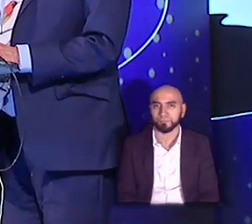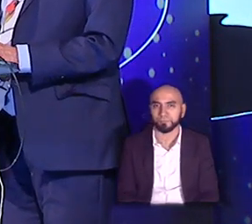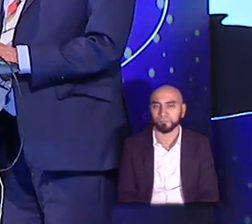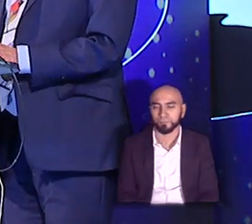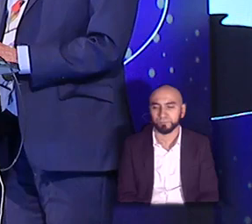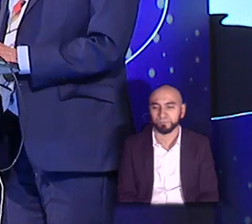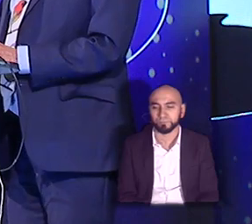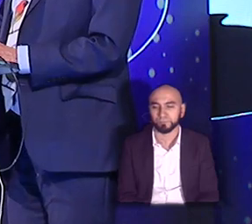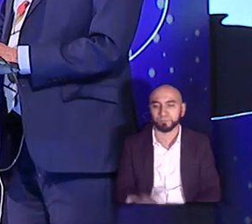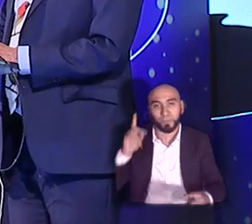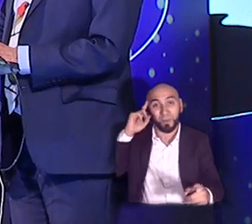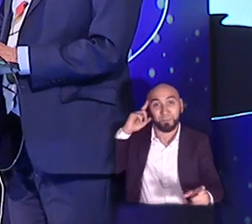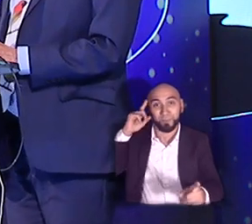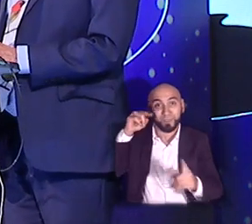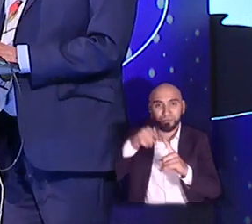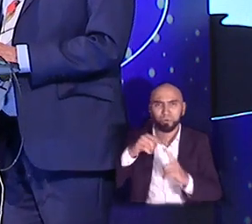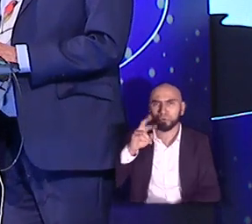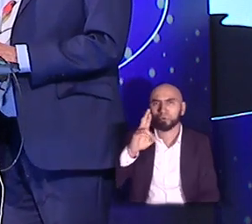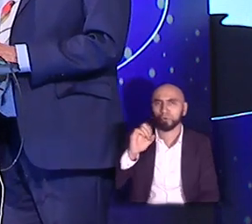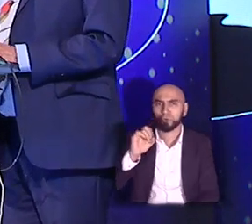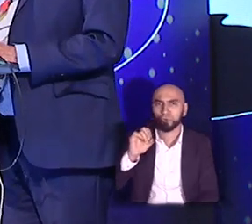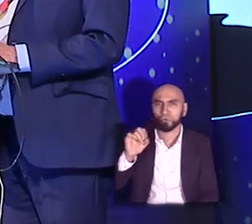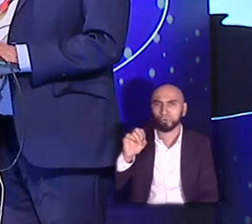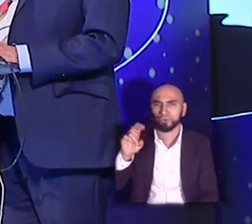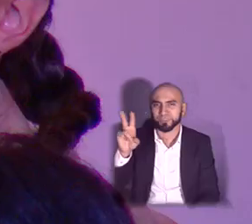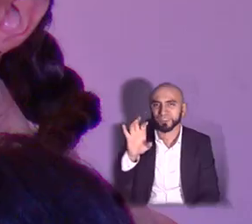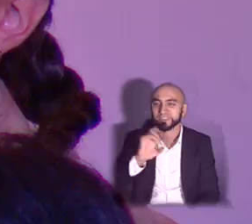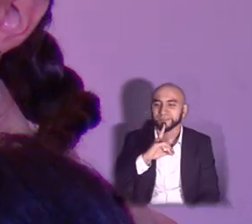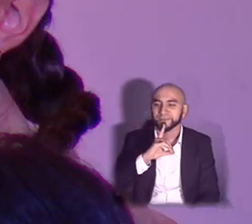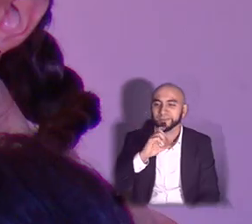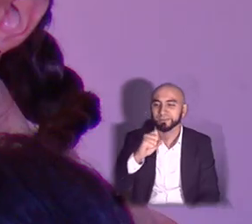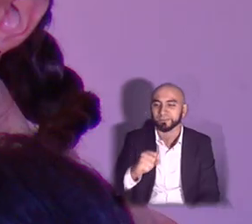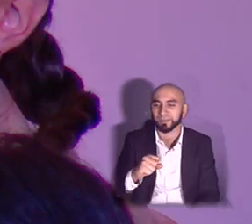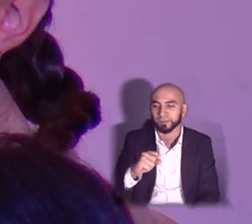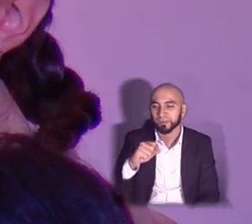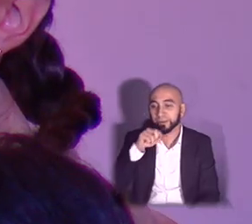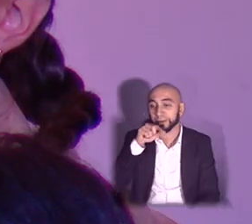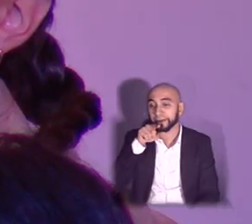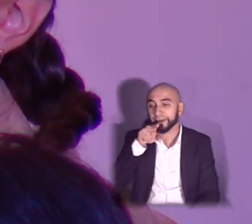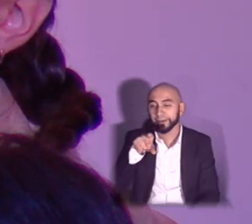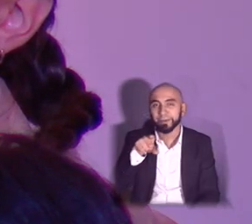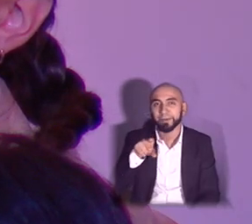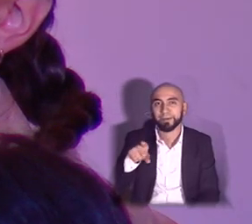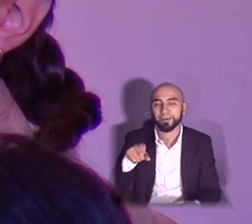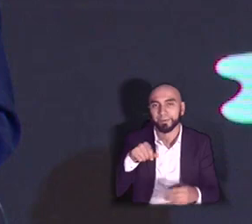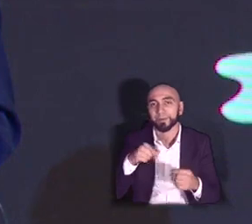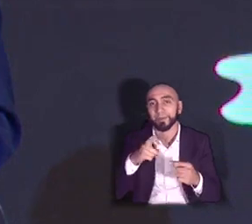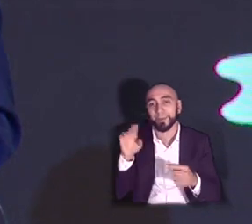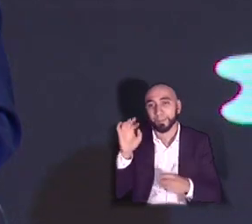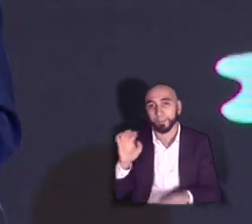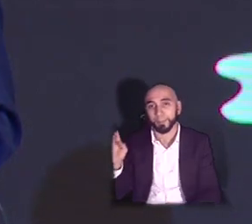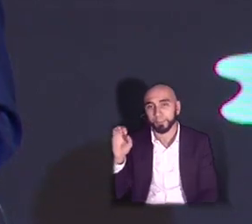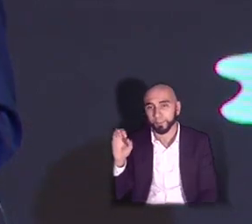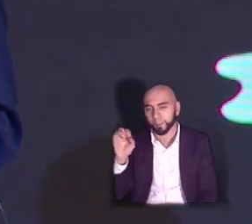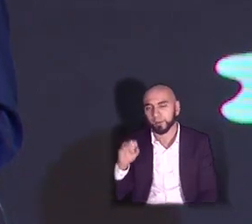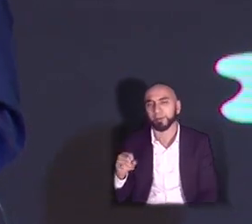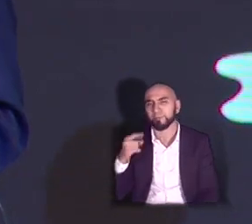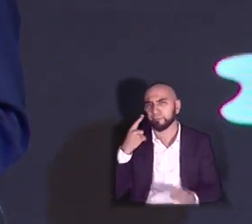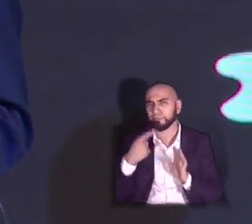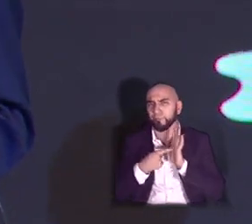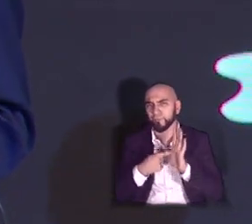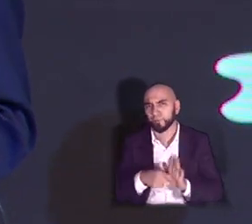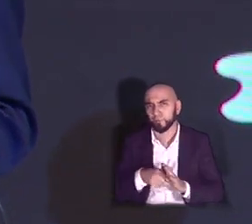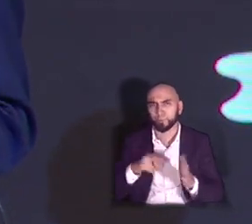La misión Rosetta de la Agencia Espacial Europea ya ha solucionado el problema difícil